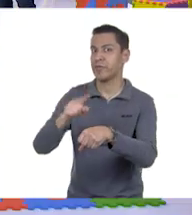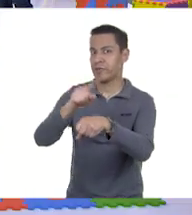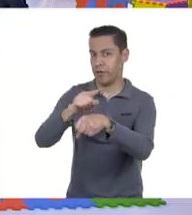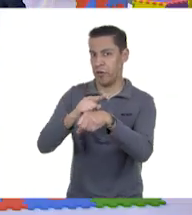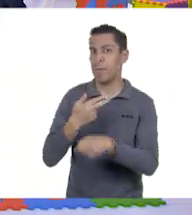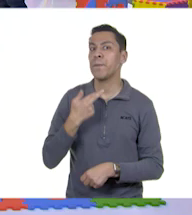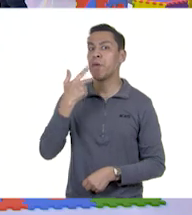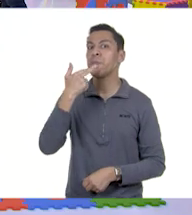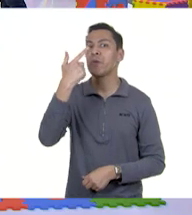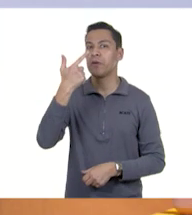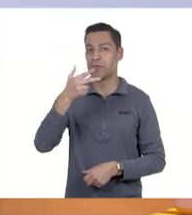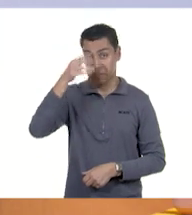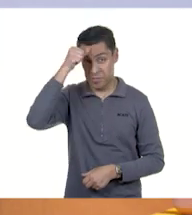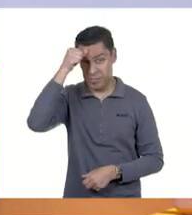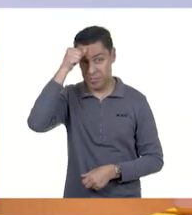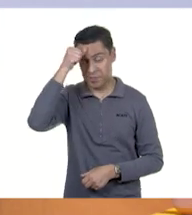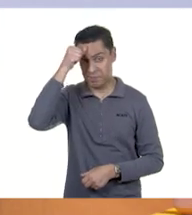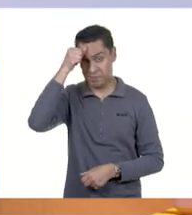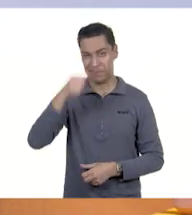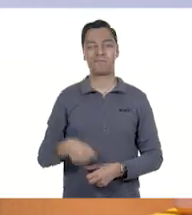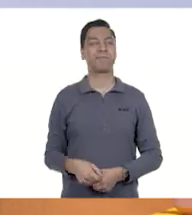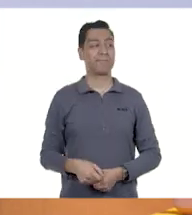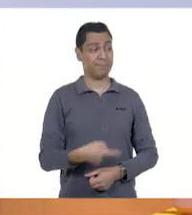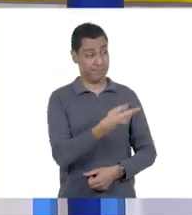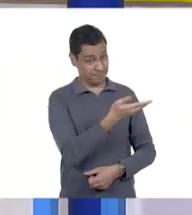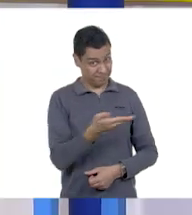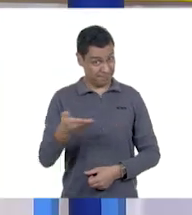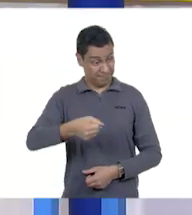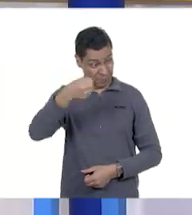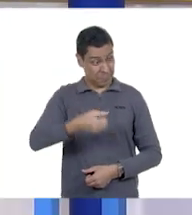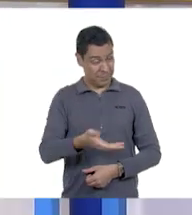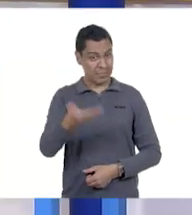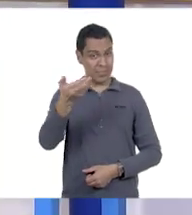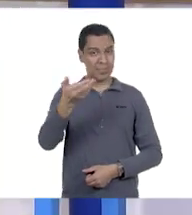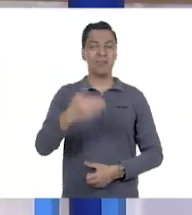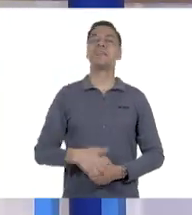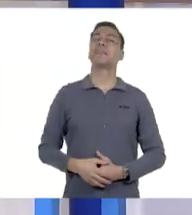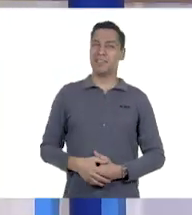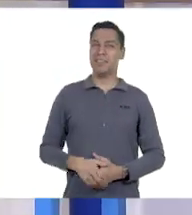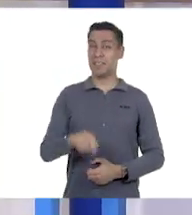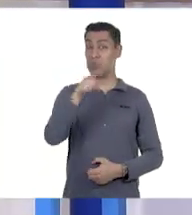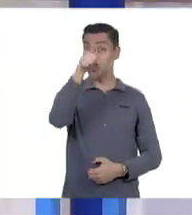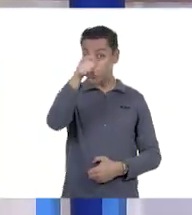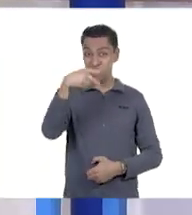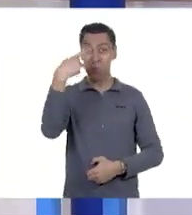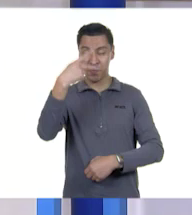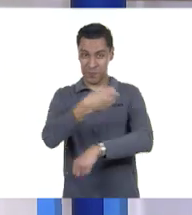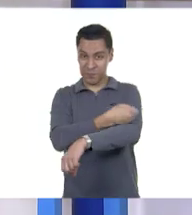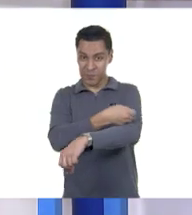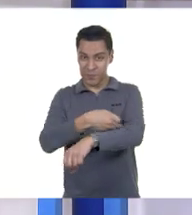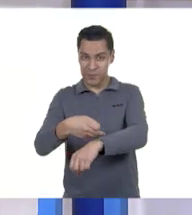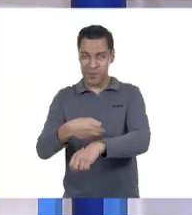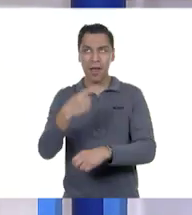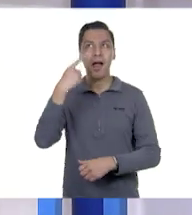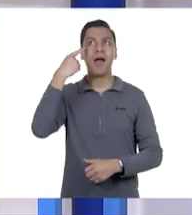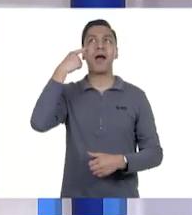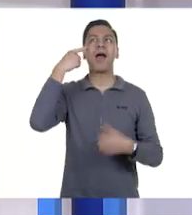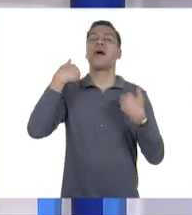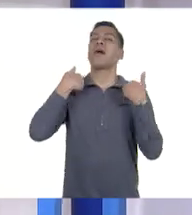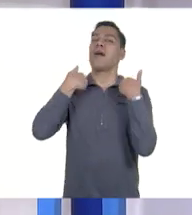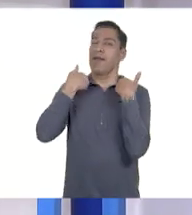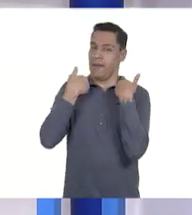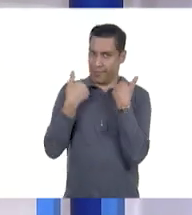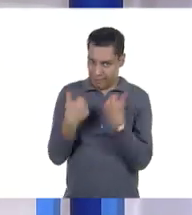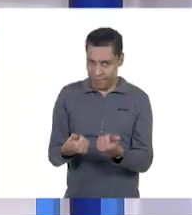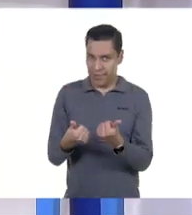Muchísimas gracias, maestra Lenny. ¿Quieres despedirte también de las niñas y los niños? Claro que sí. Inviten también a sus familiares a realizar todas estas actividades